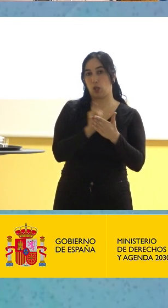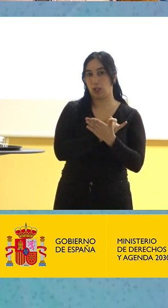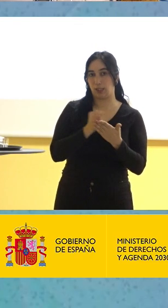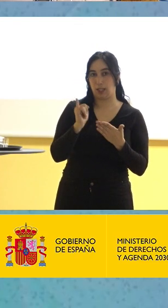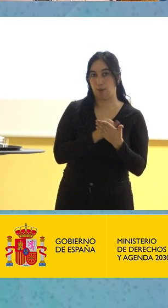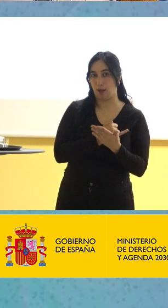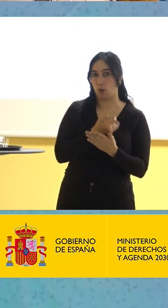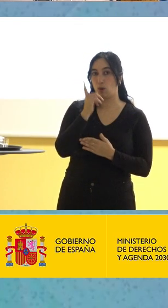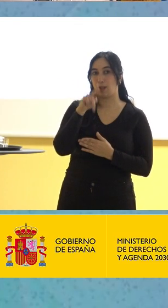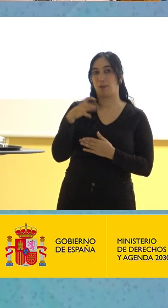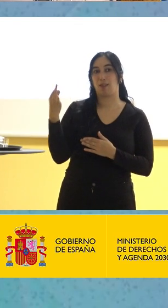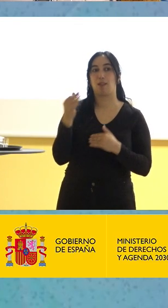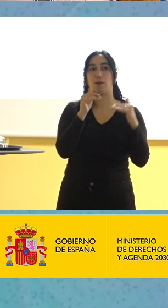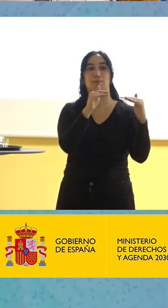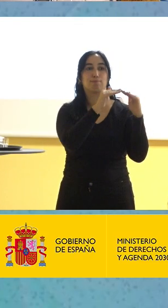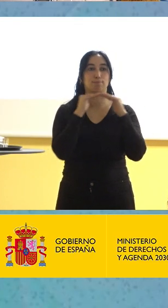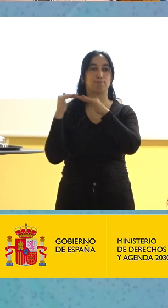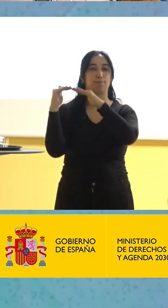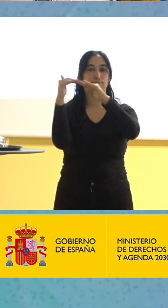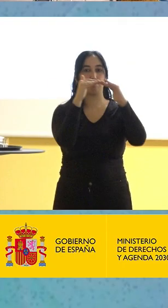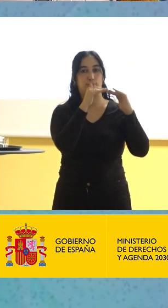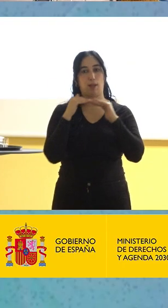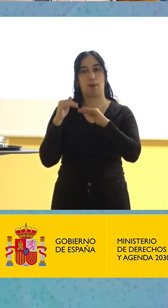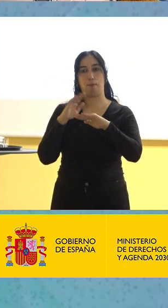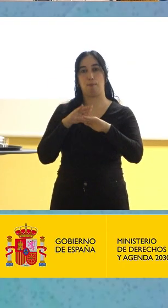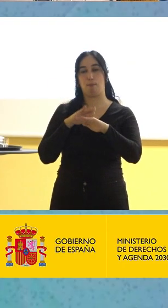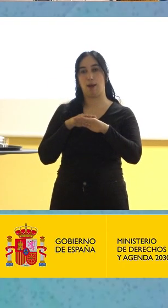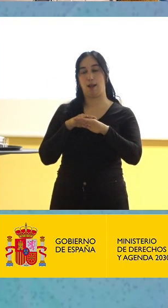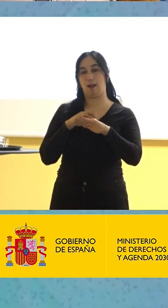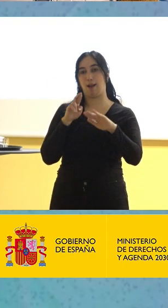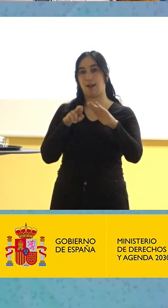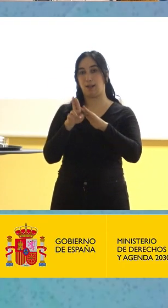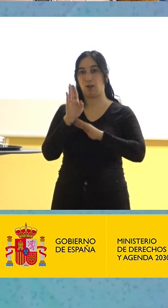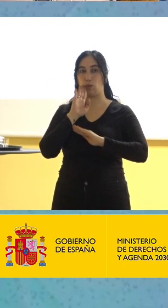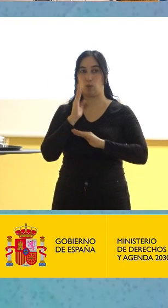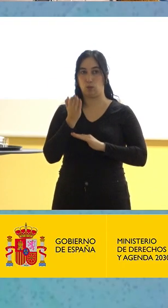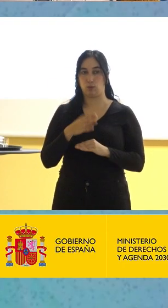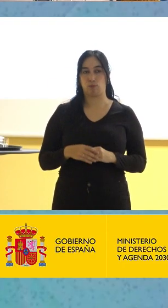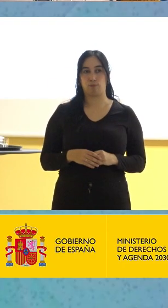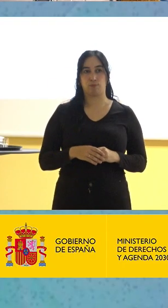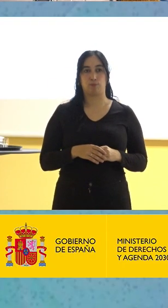que haya uniformidad en la disponibilidad de estas pruebas, ¿no?